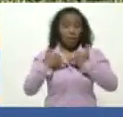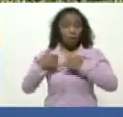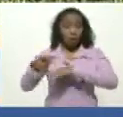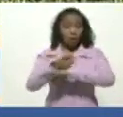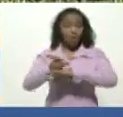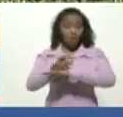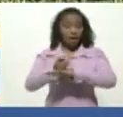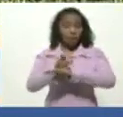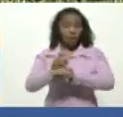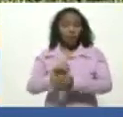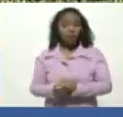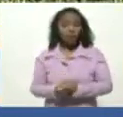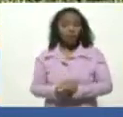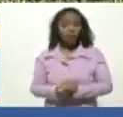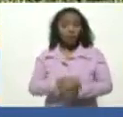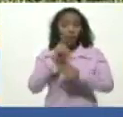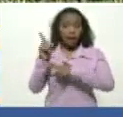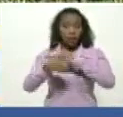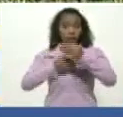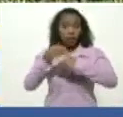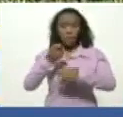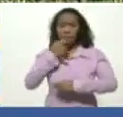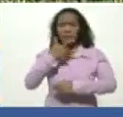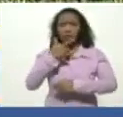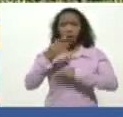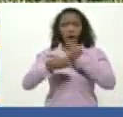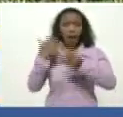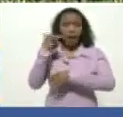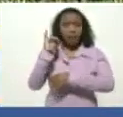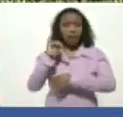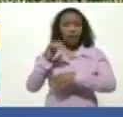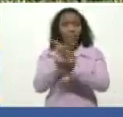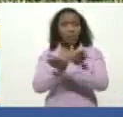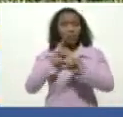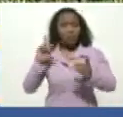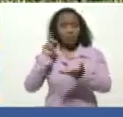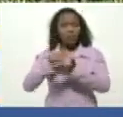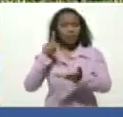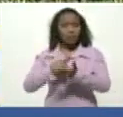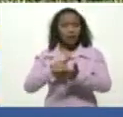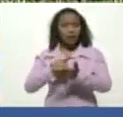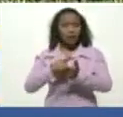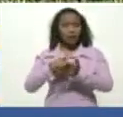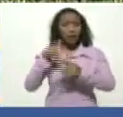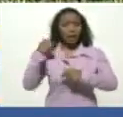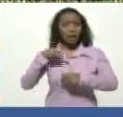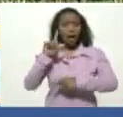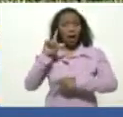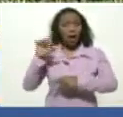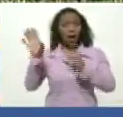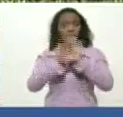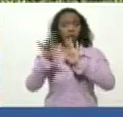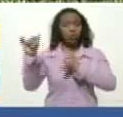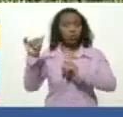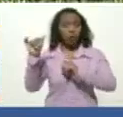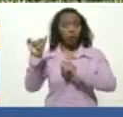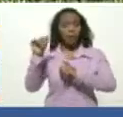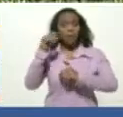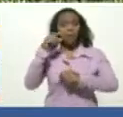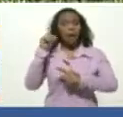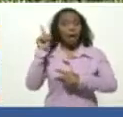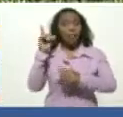el autogobierno, eso es lo más bello que tiene la democracia participativa y protagónica de la Constitución Bolivariana, la